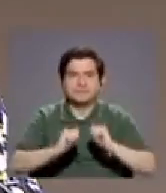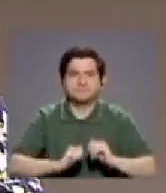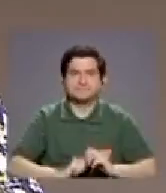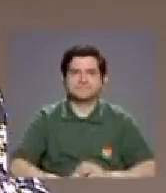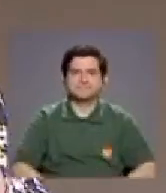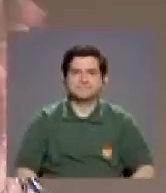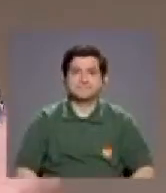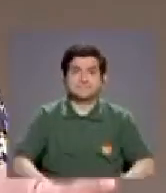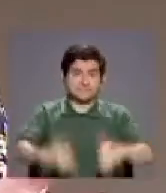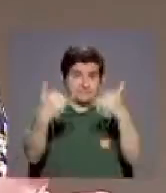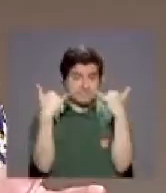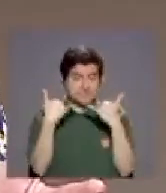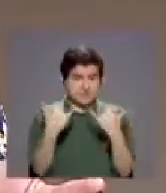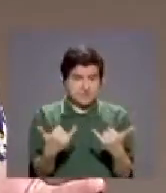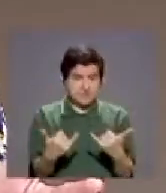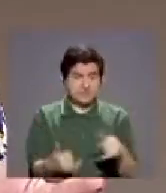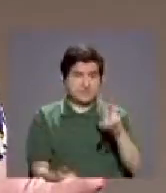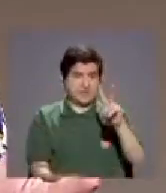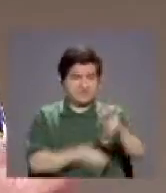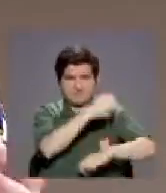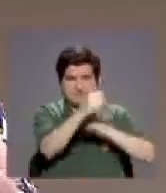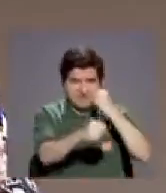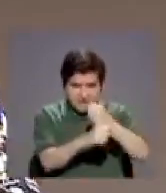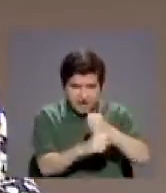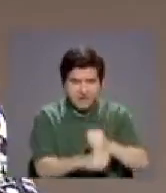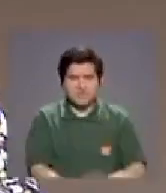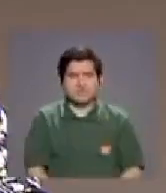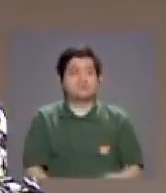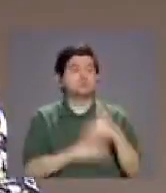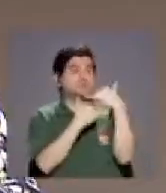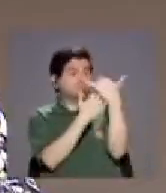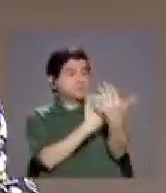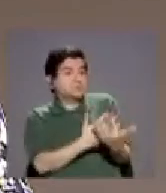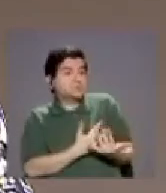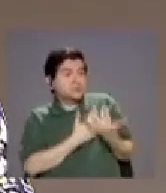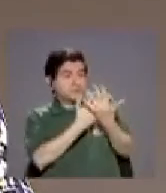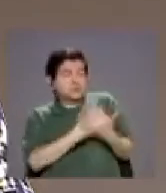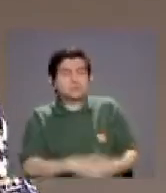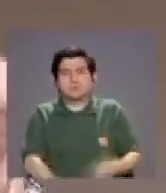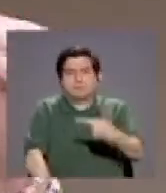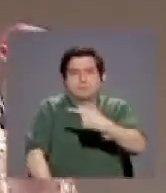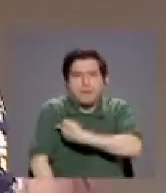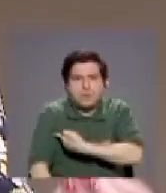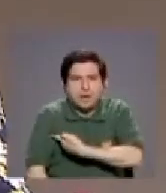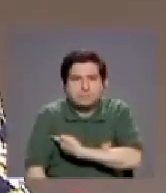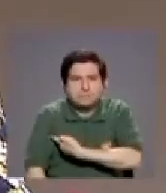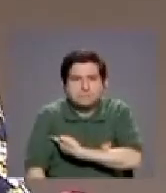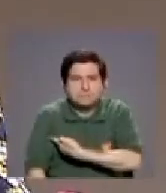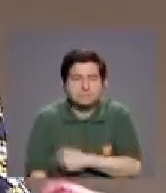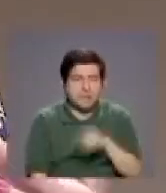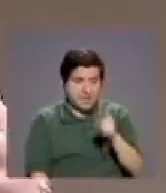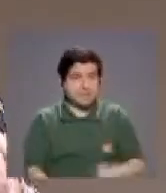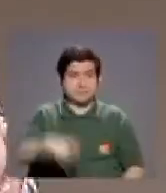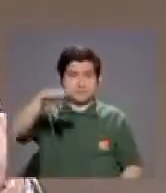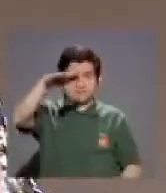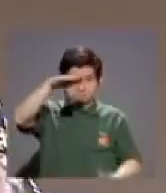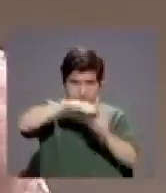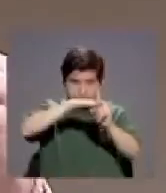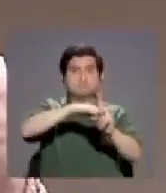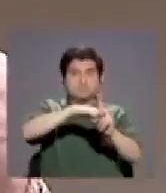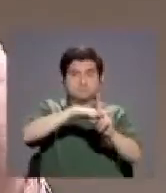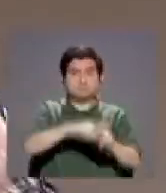hecho, desde hace más de 20 años, se está esperando con ansia una vacuna. Esta vacuna sale, es una